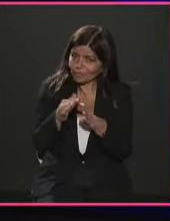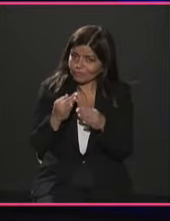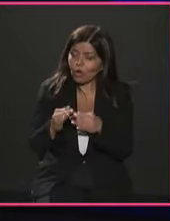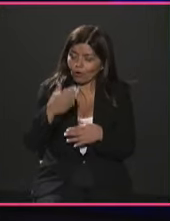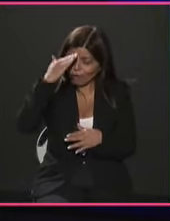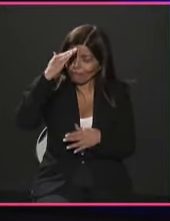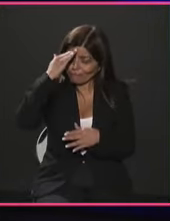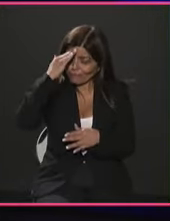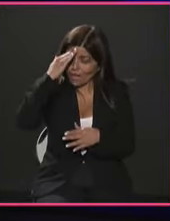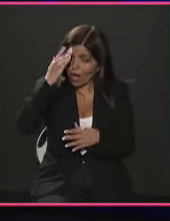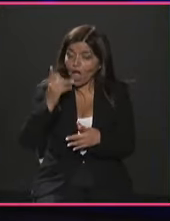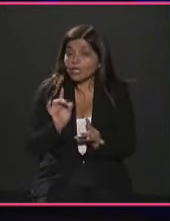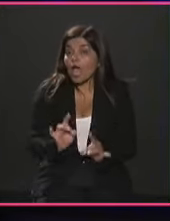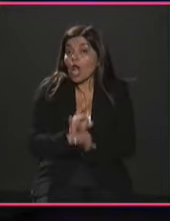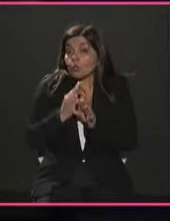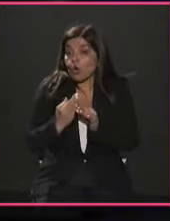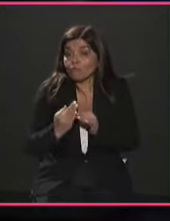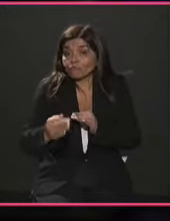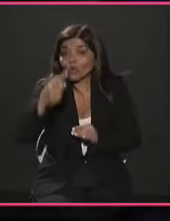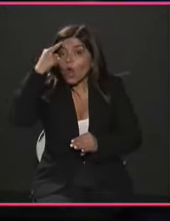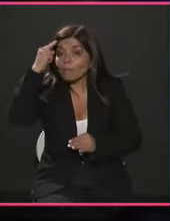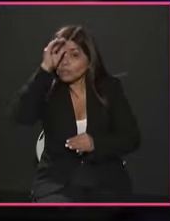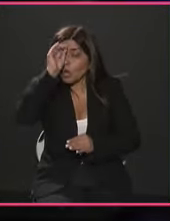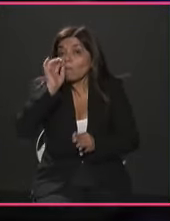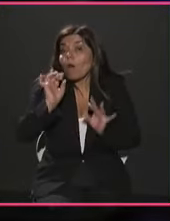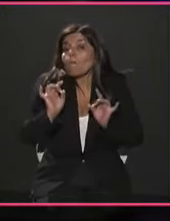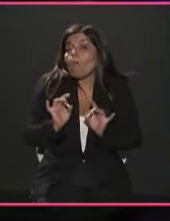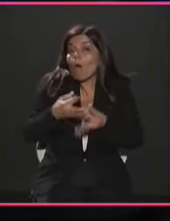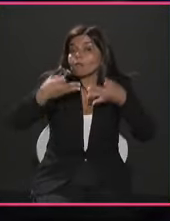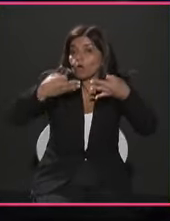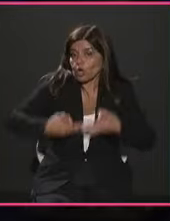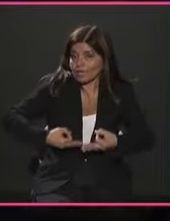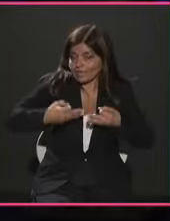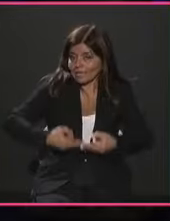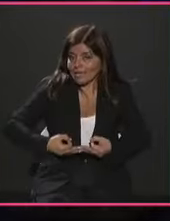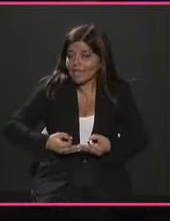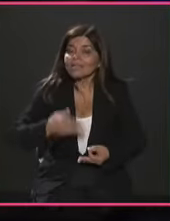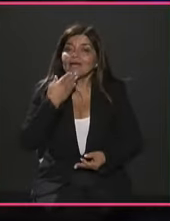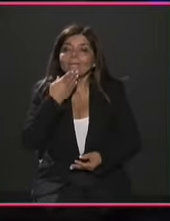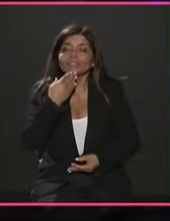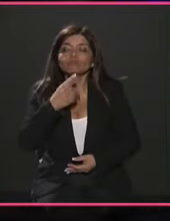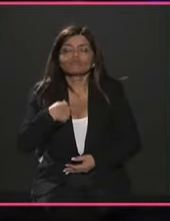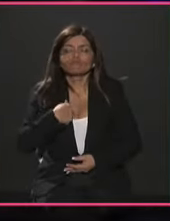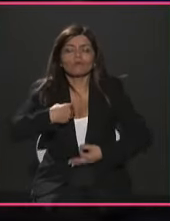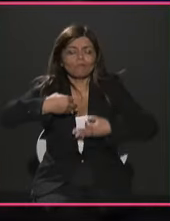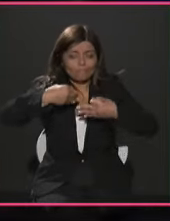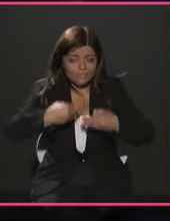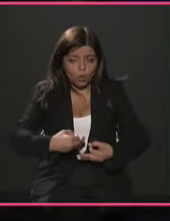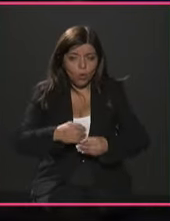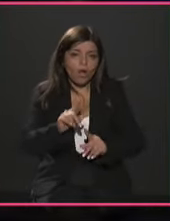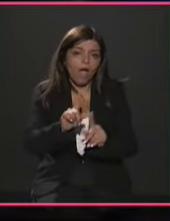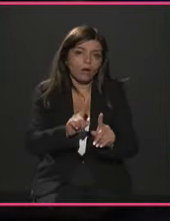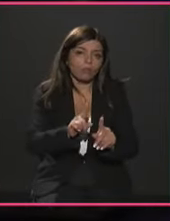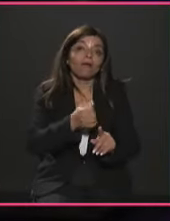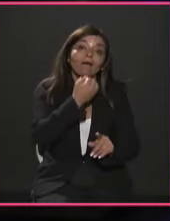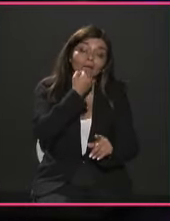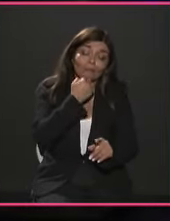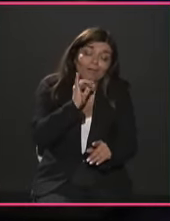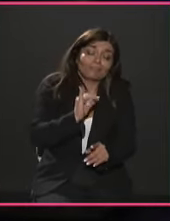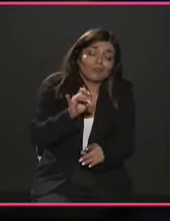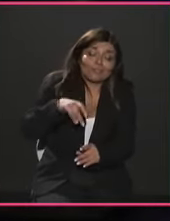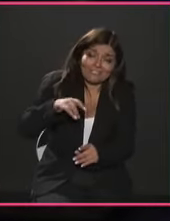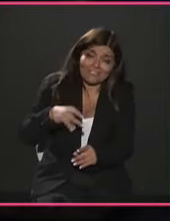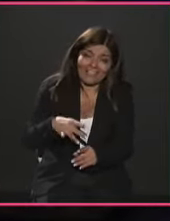confiado de que algunas de mis predicciones son correctas y también estoy seguro que algunas no están bien Y